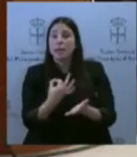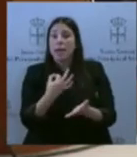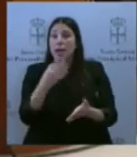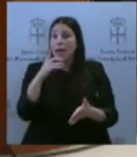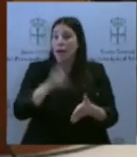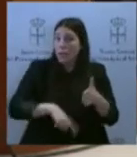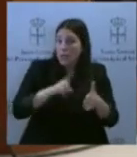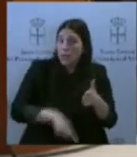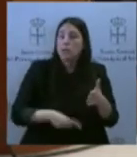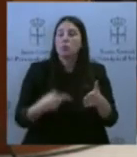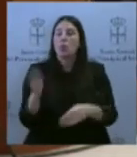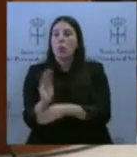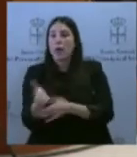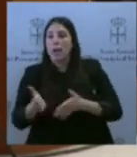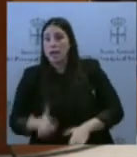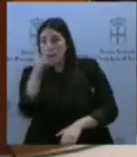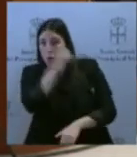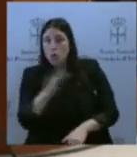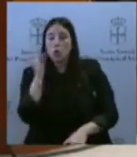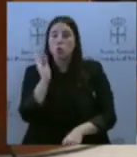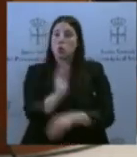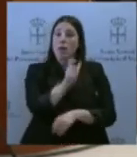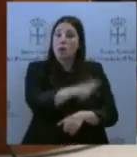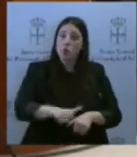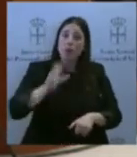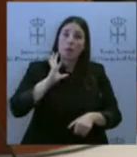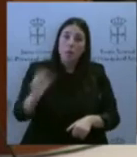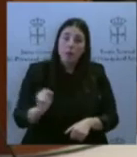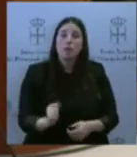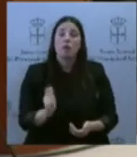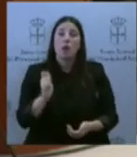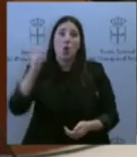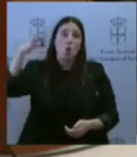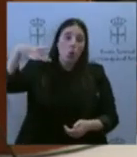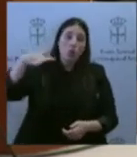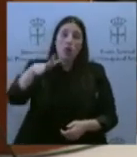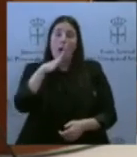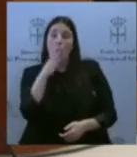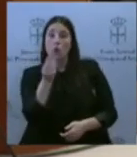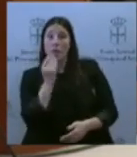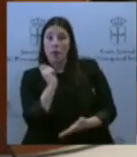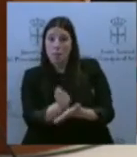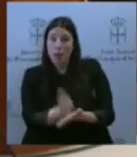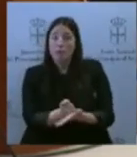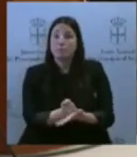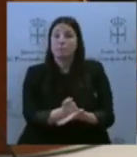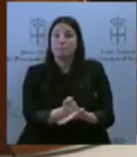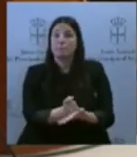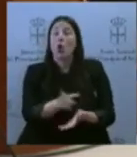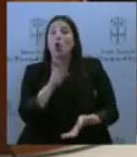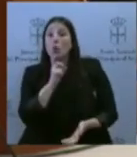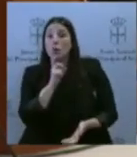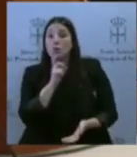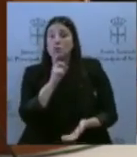cuidar personas dependientes, pagar luz, agua y comida, apoyándose nada más en una ayuda de 448